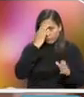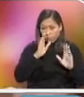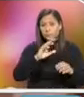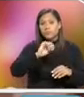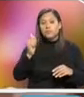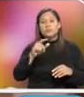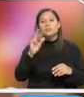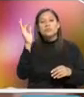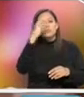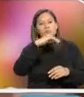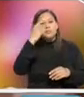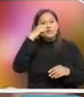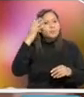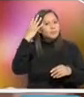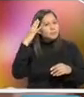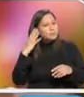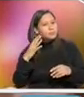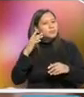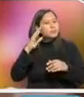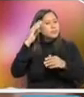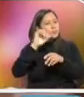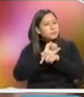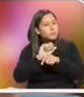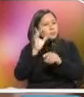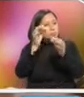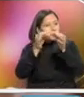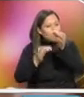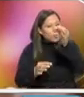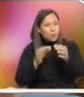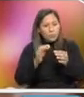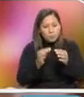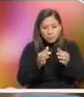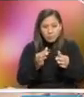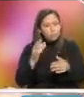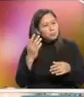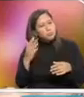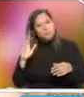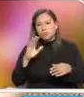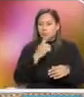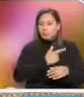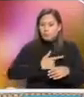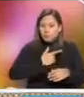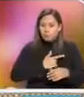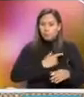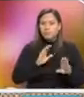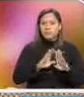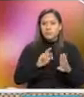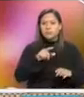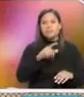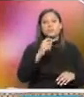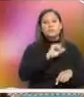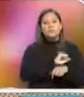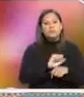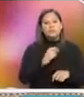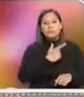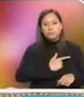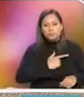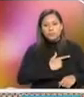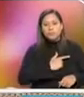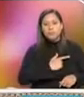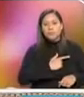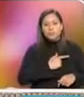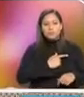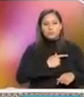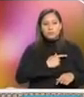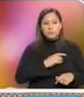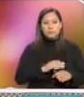unos ultraligeros, que es para melenas muy ligeras, muy delgadas, que les gusta el movimiento y les gusta mantener suavidad sin tener control